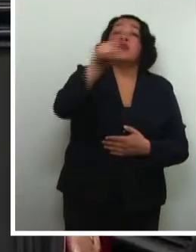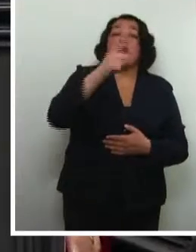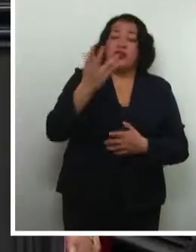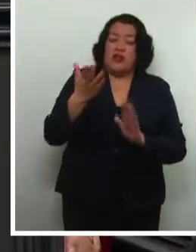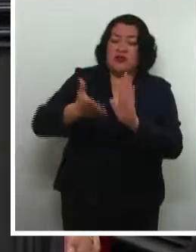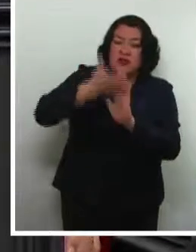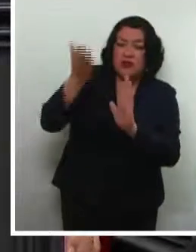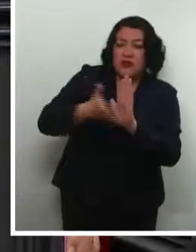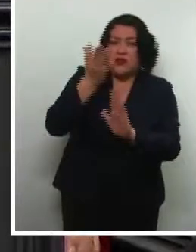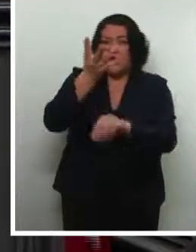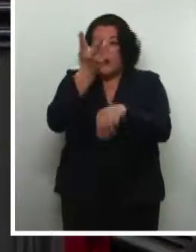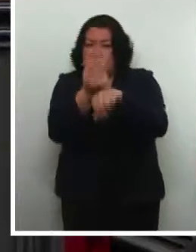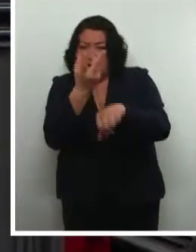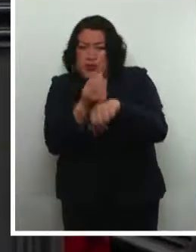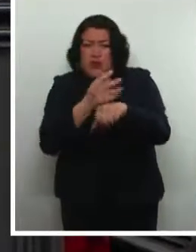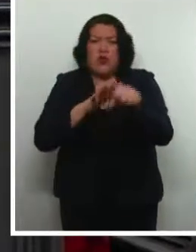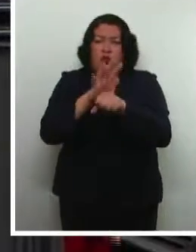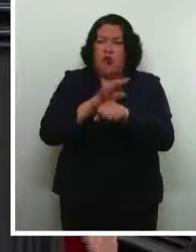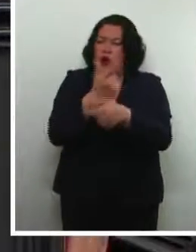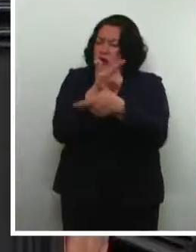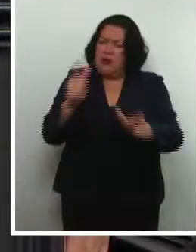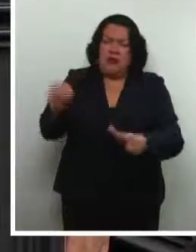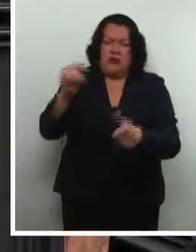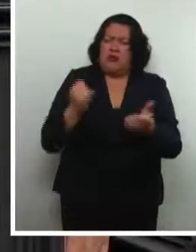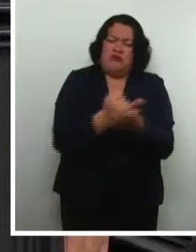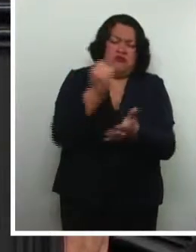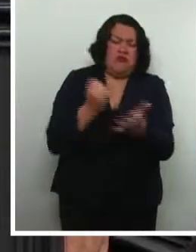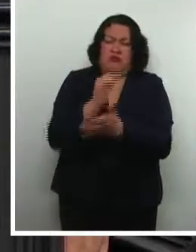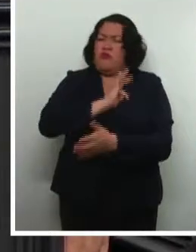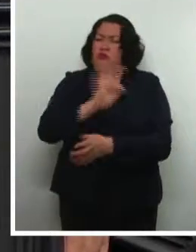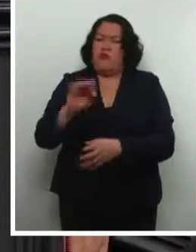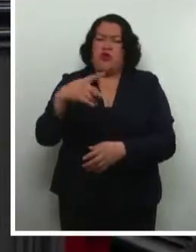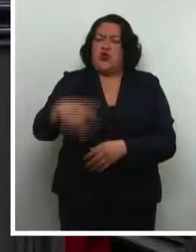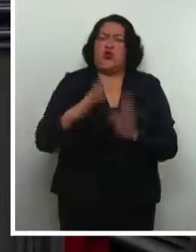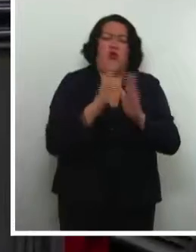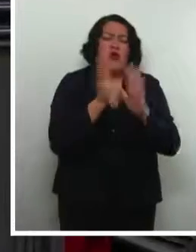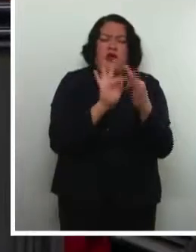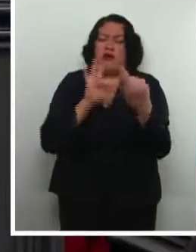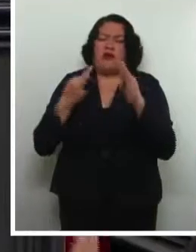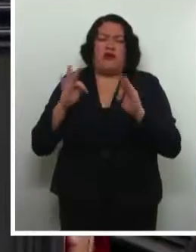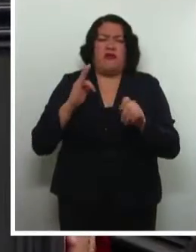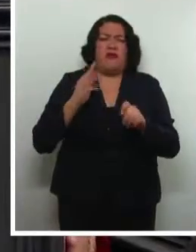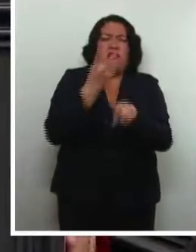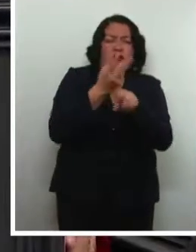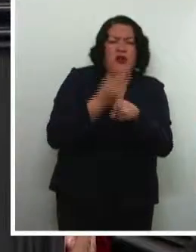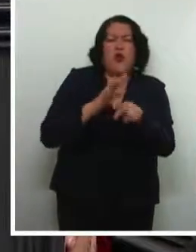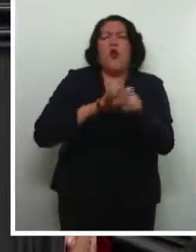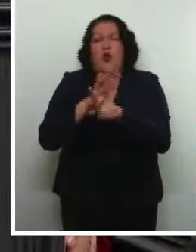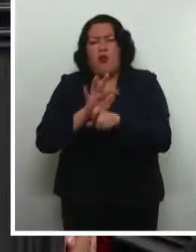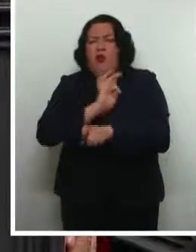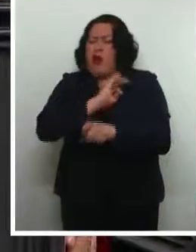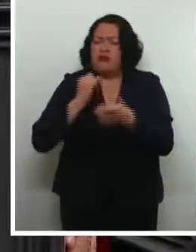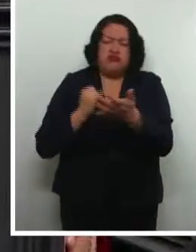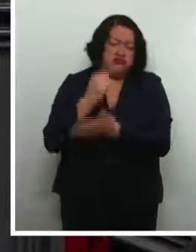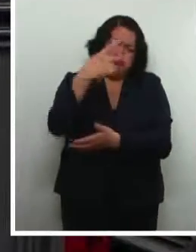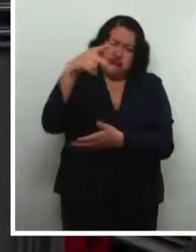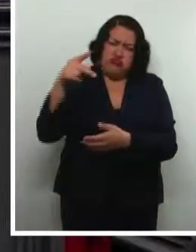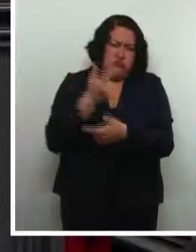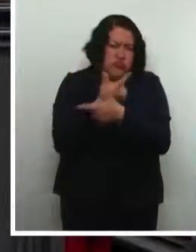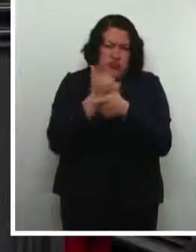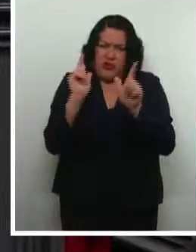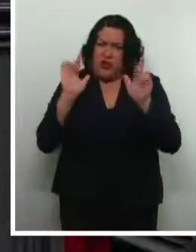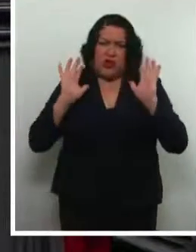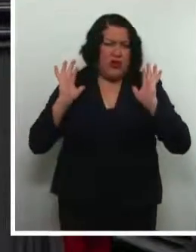qué obras se van a hacer, qué se requiere en su comunidad, cómo se van a proyectar.